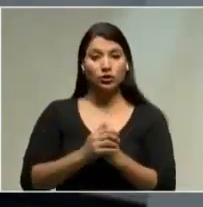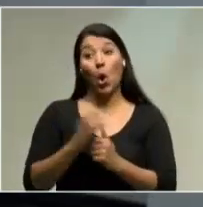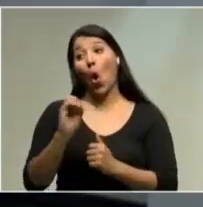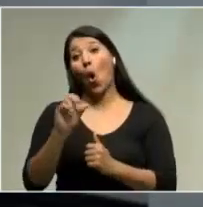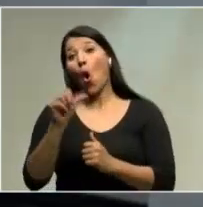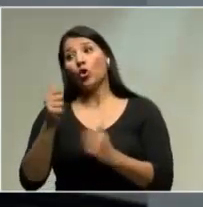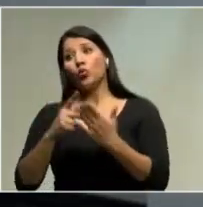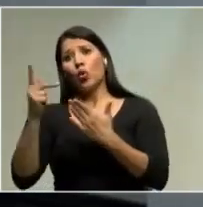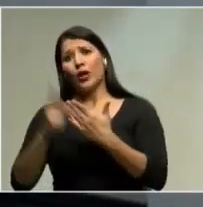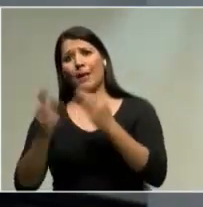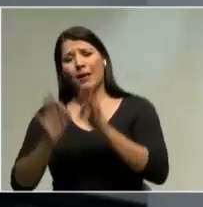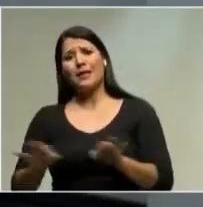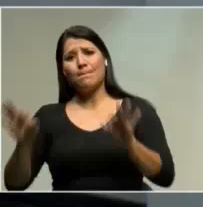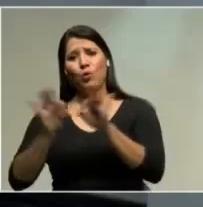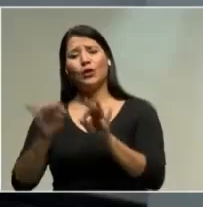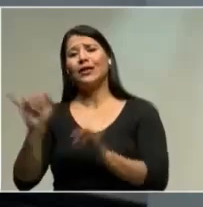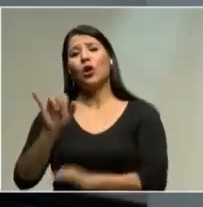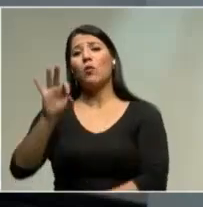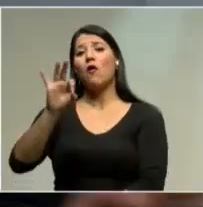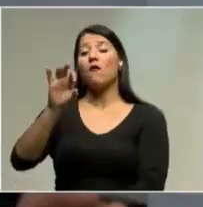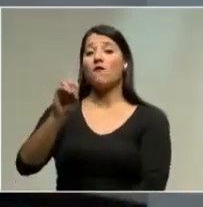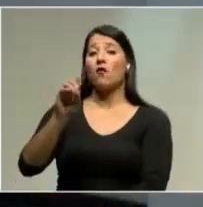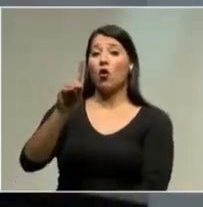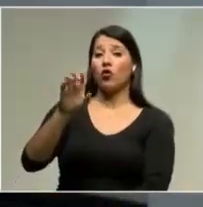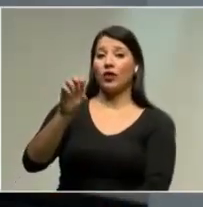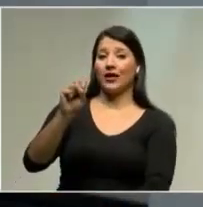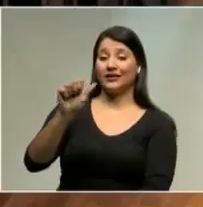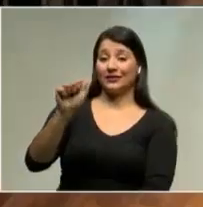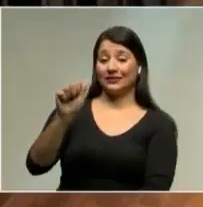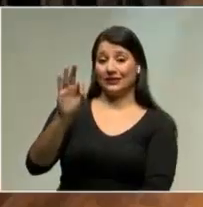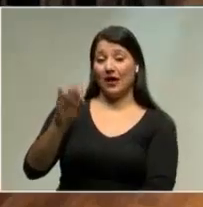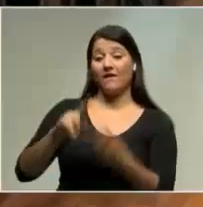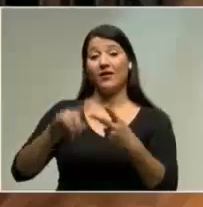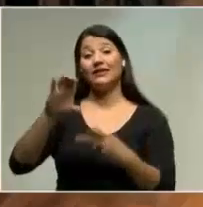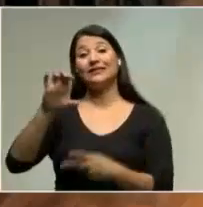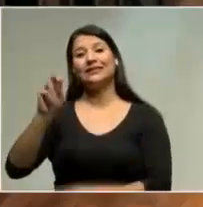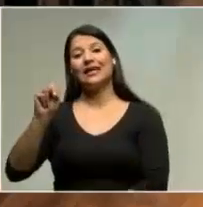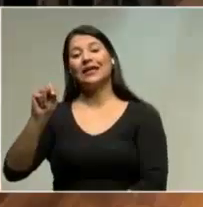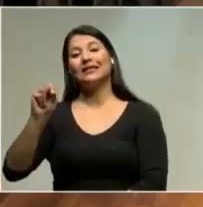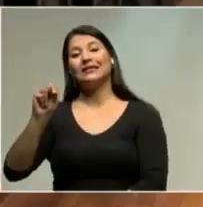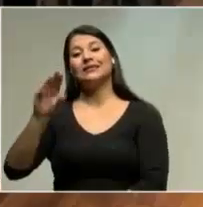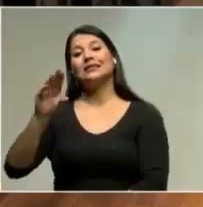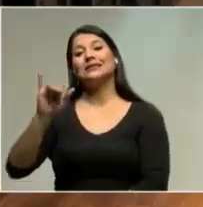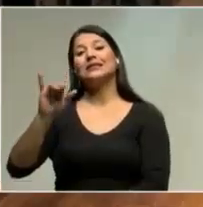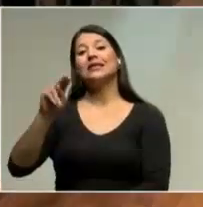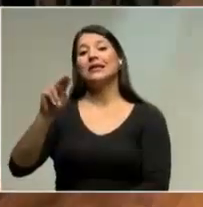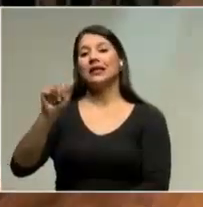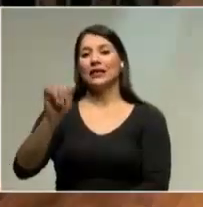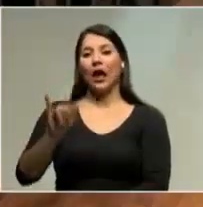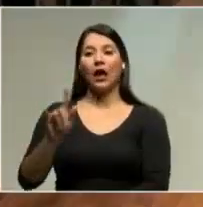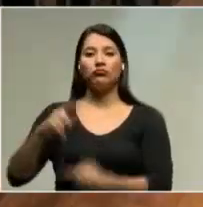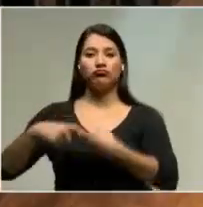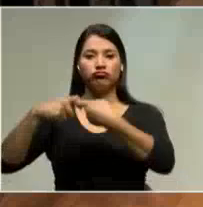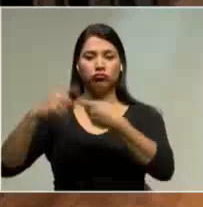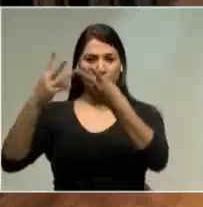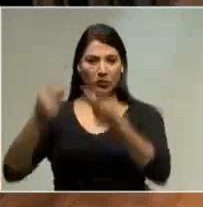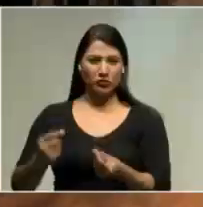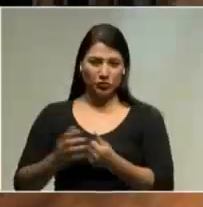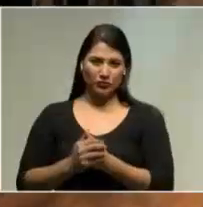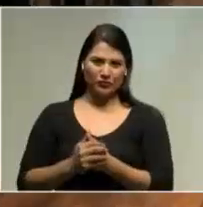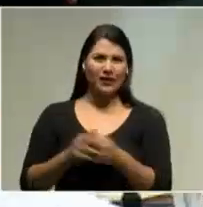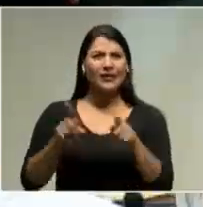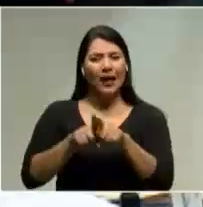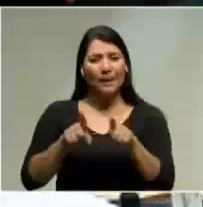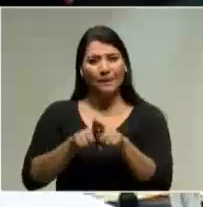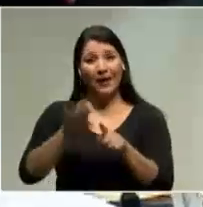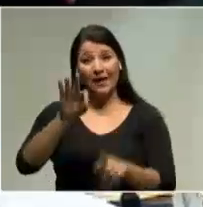como FODESAF y Lucen Sinai le congelan el presupuesto. En cuanto al FES, se cuestiona el condicionamiento de